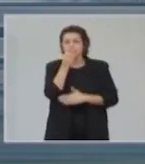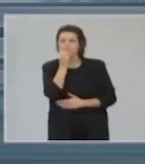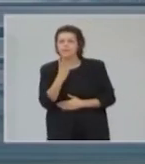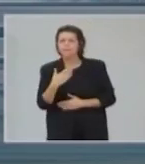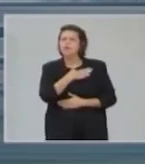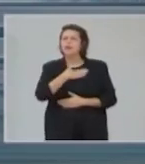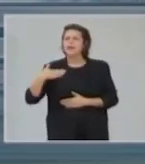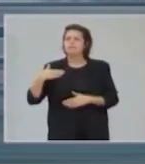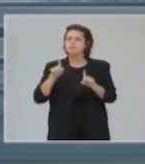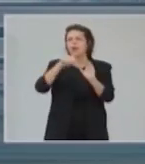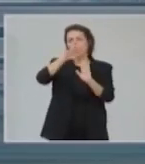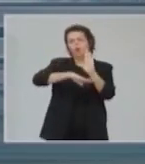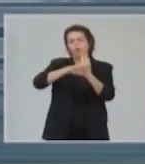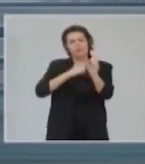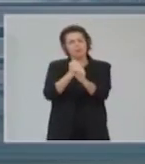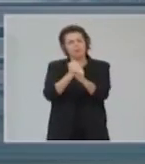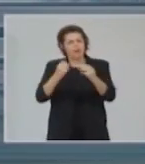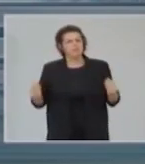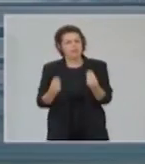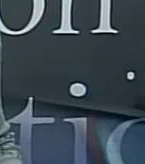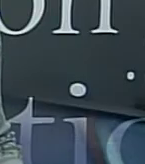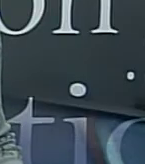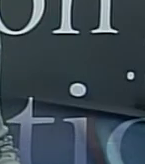además, que tengan mejores condiciones laborales.